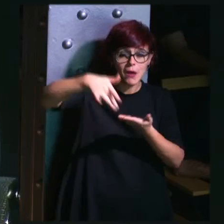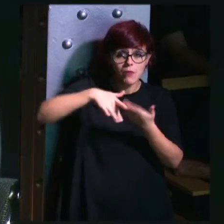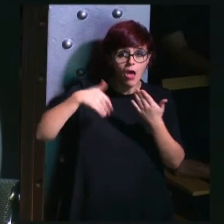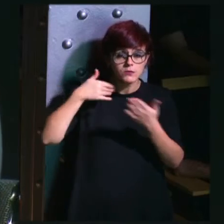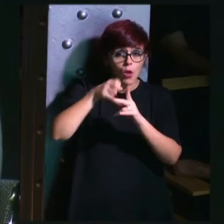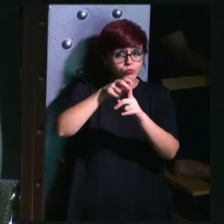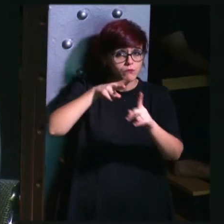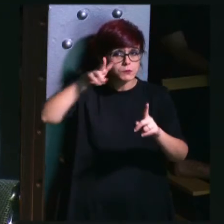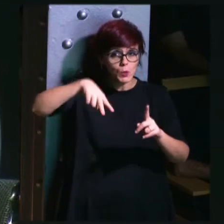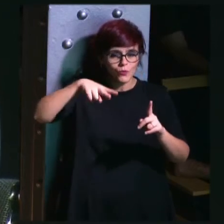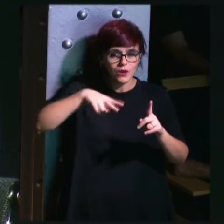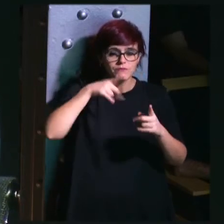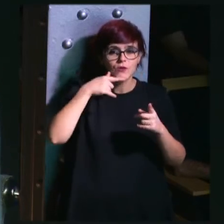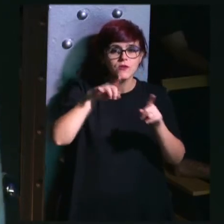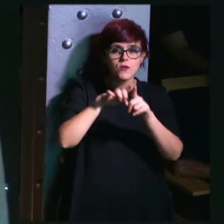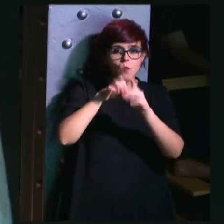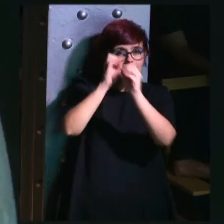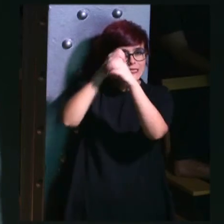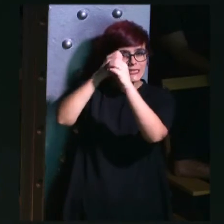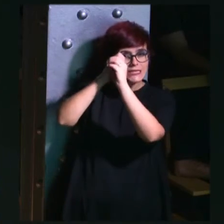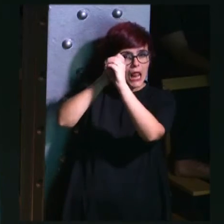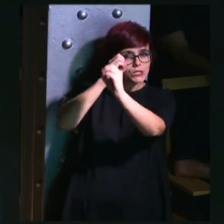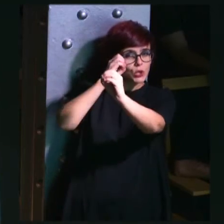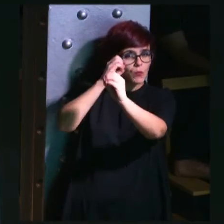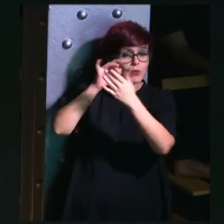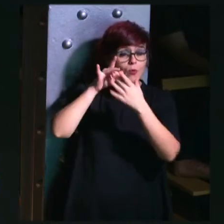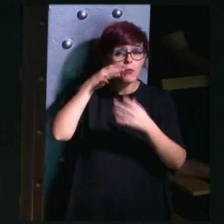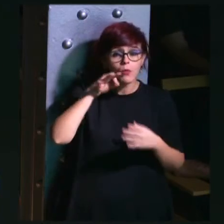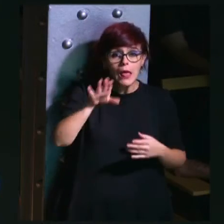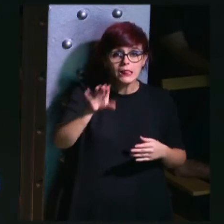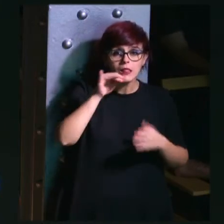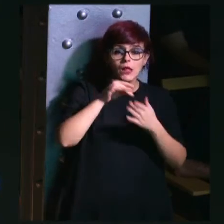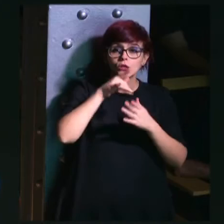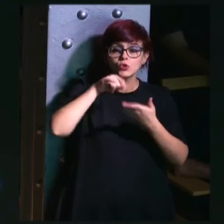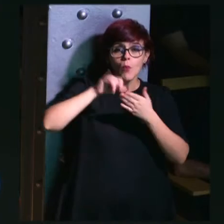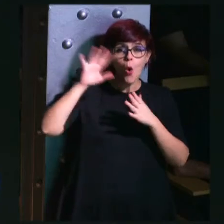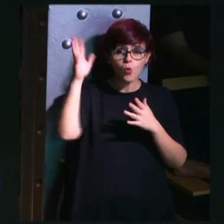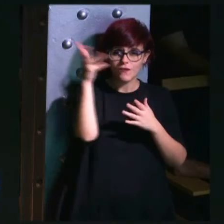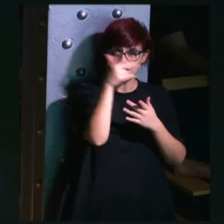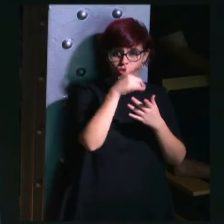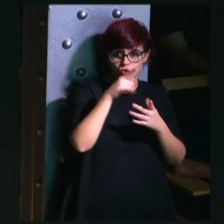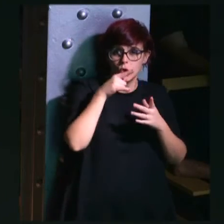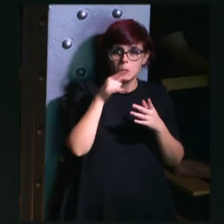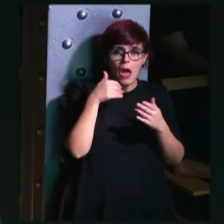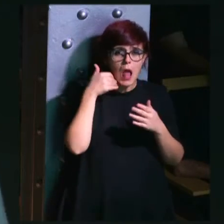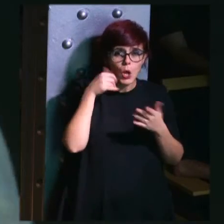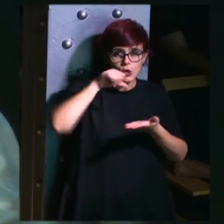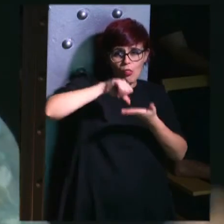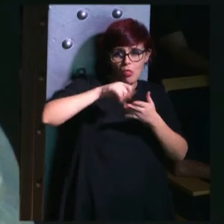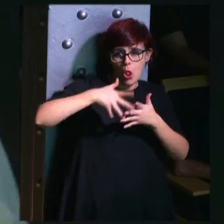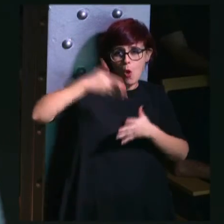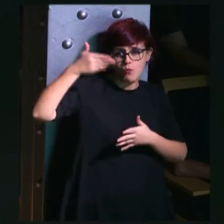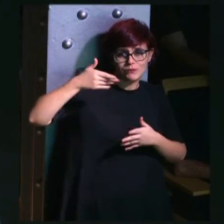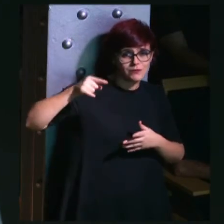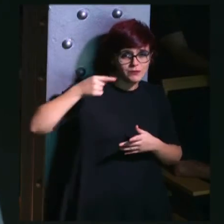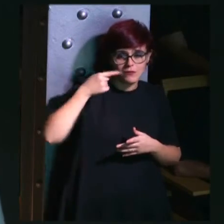Cuando inventamos el telescopio, por ejemplo, pues pudimos comprender que no éramos el centro del universo, sino que éramos solo una motita de polvo en un